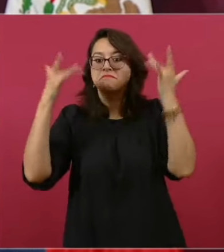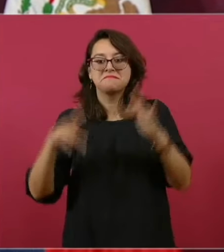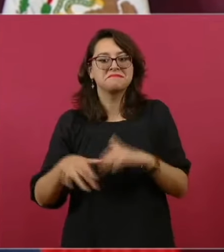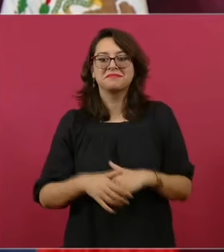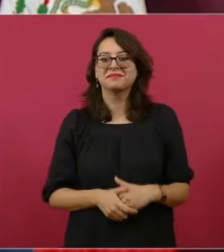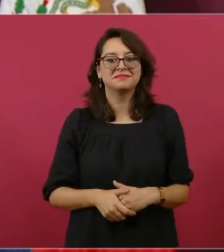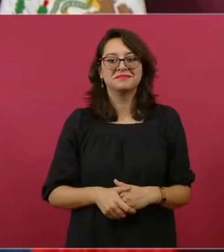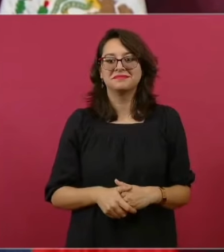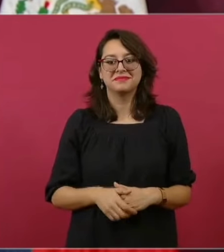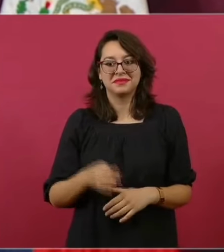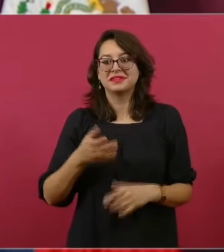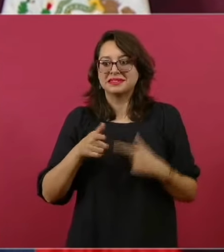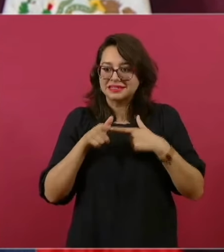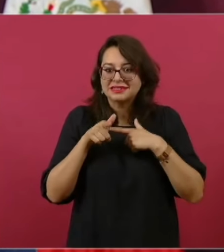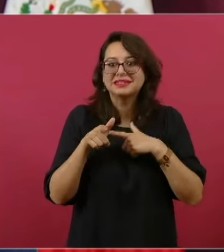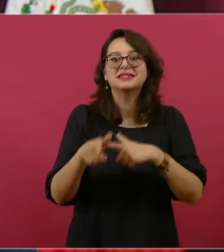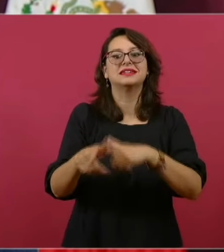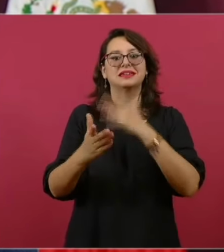escolar.